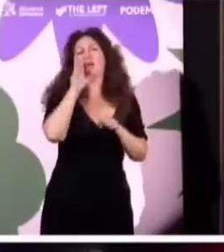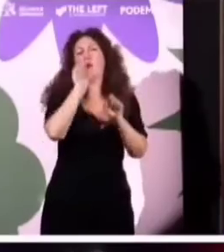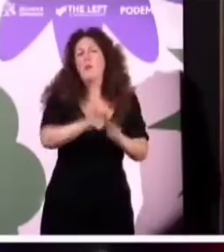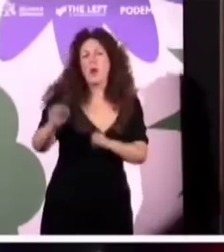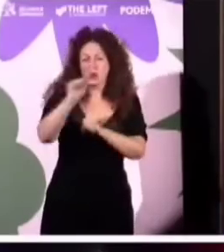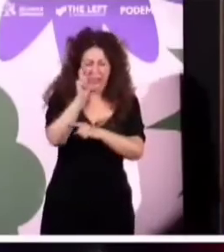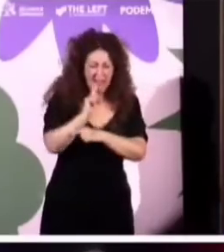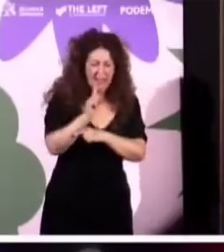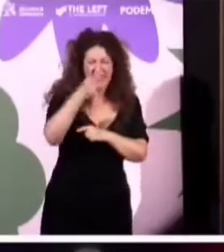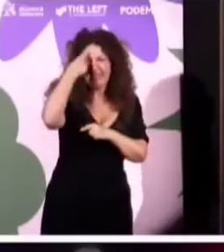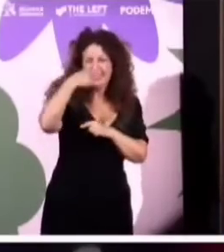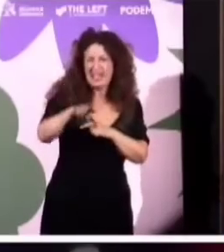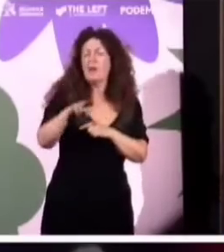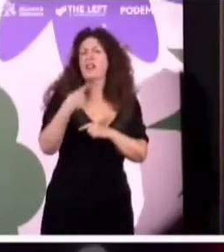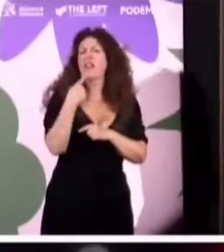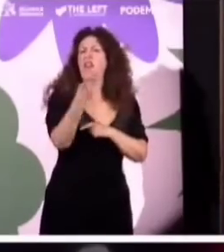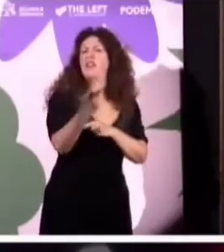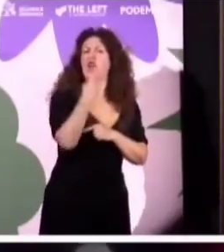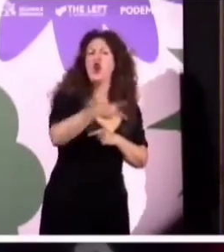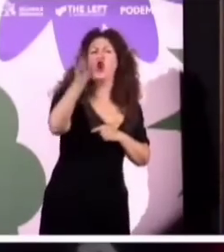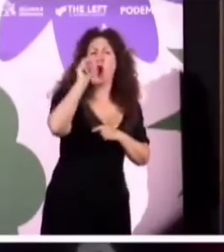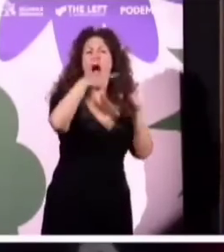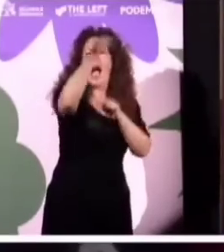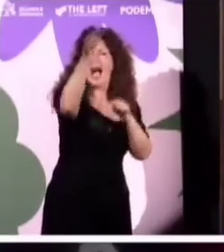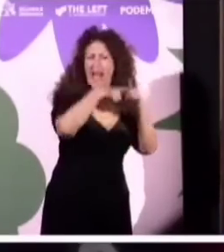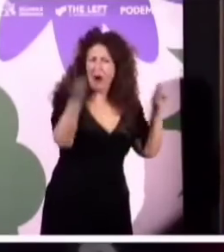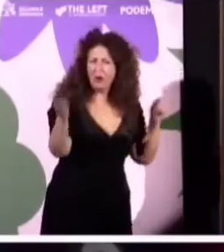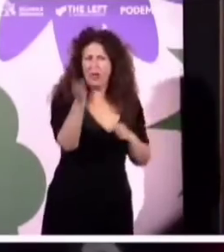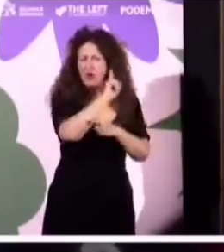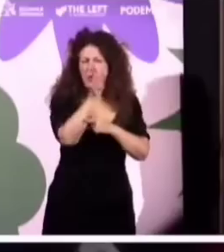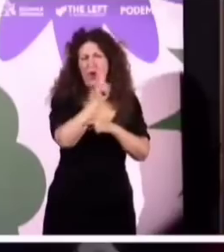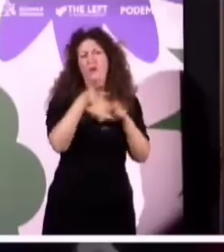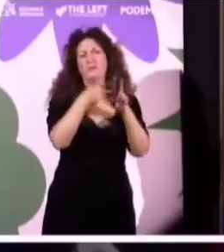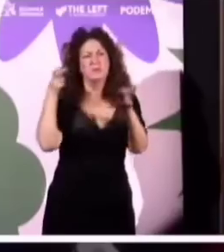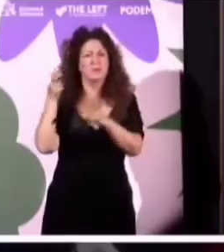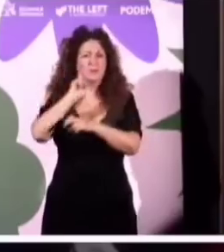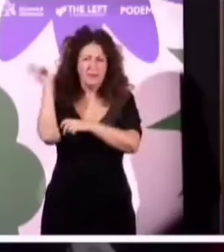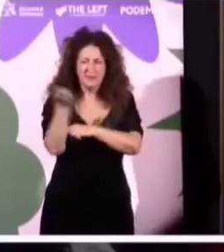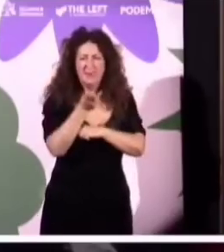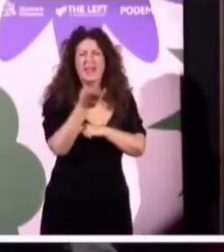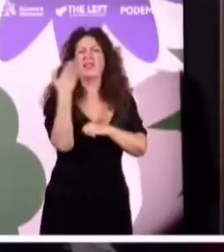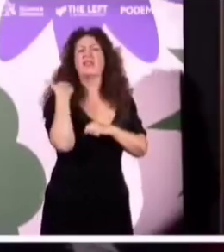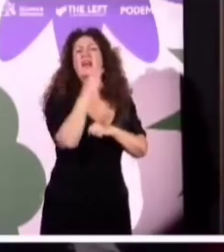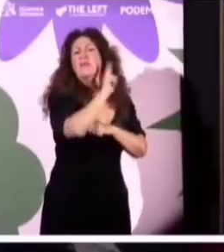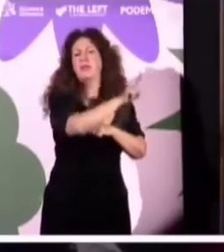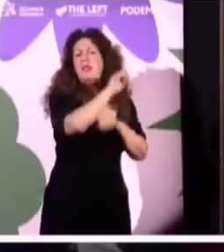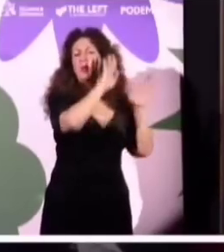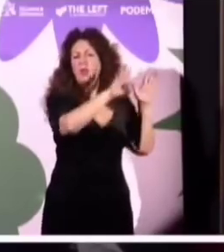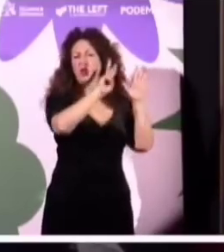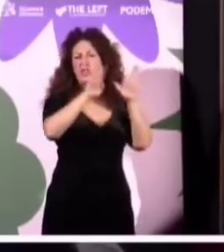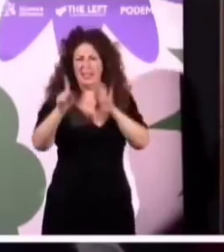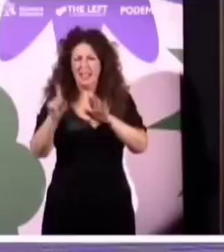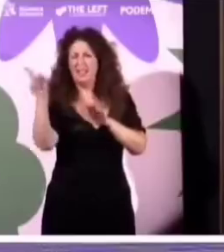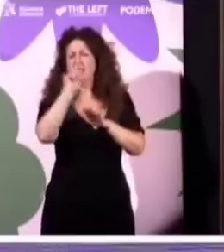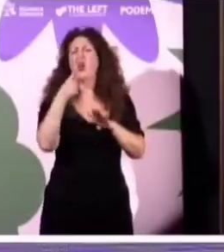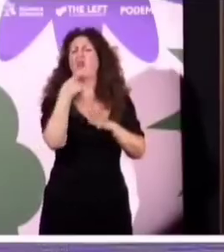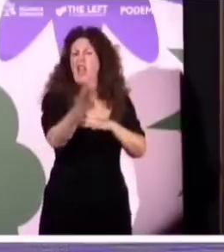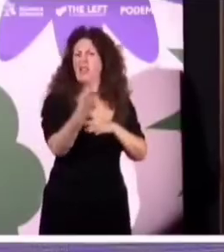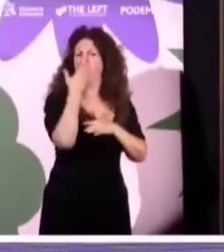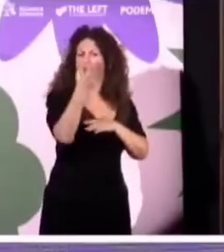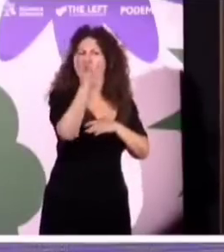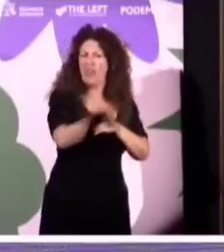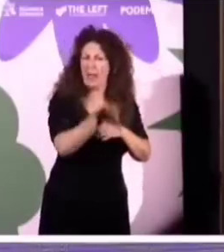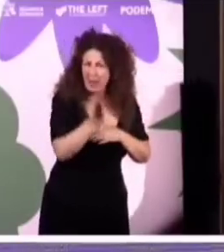que había que decir abiertamente no a la OTAN, no como un elemento de la identidad del año 86, sino decirlo cuando de verdad tiene un